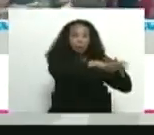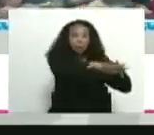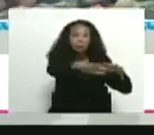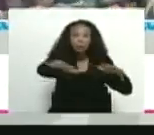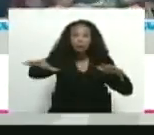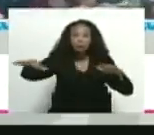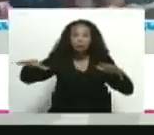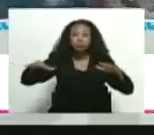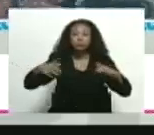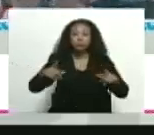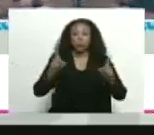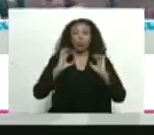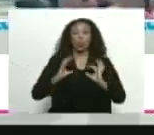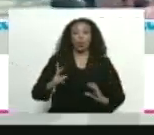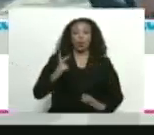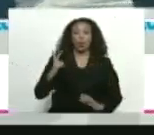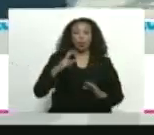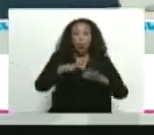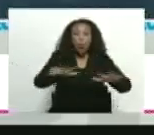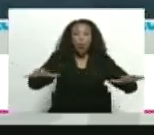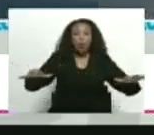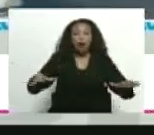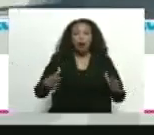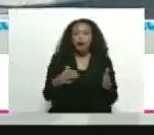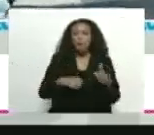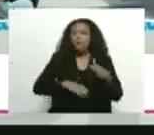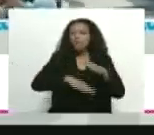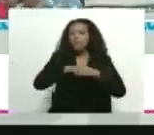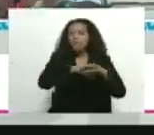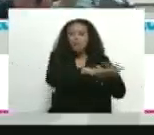del desfile militar, full, hasta los tequeteques.